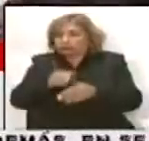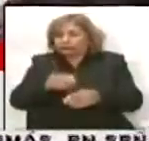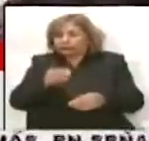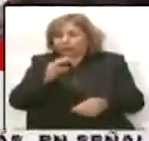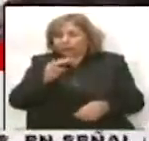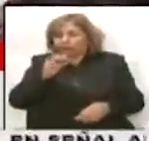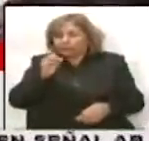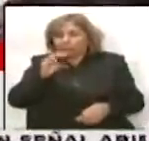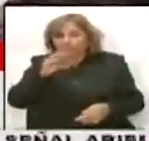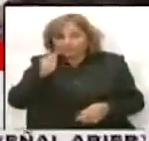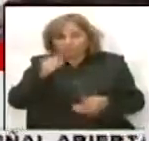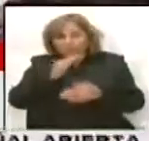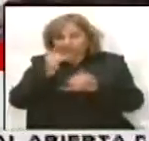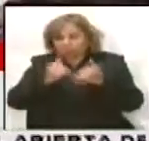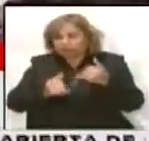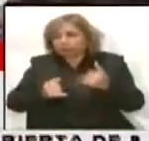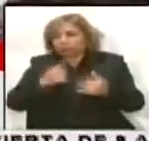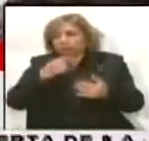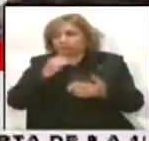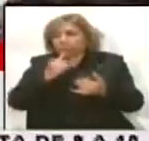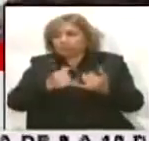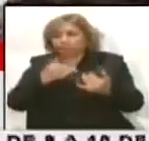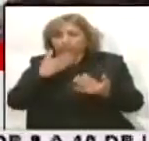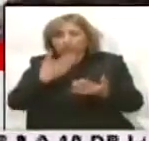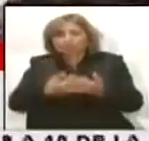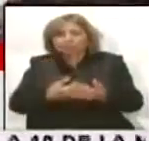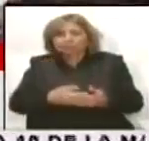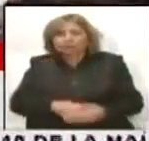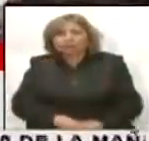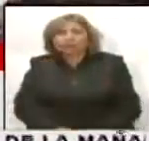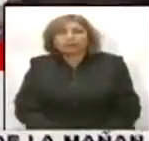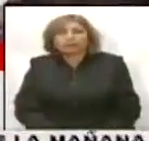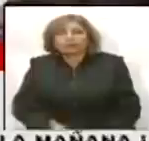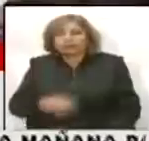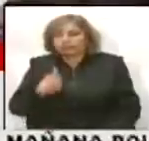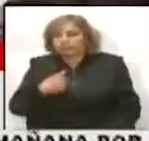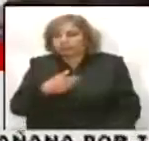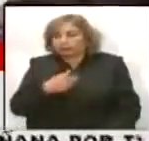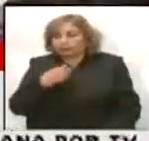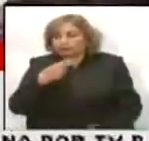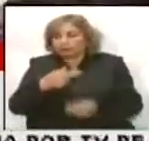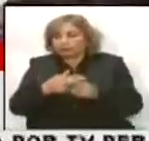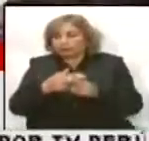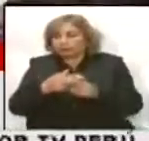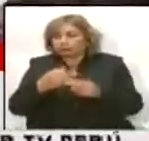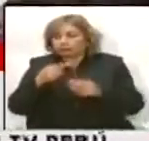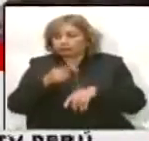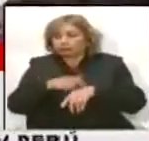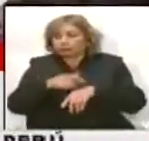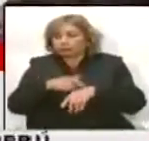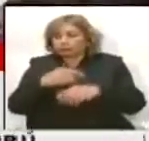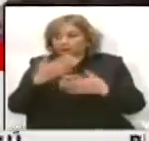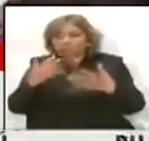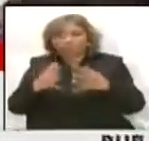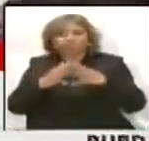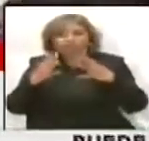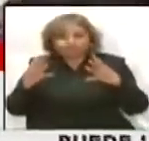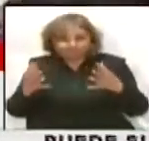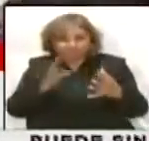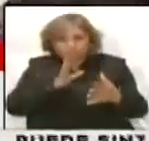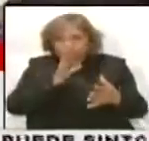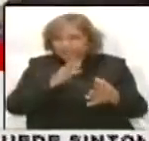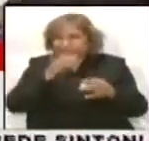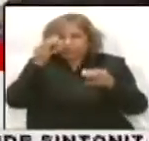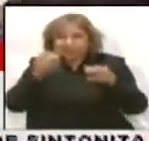Wilga, por favor, para terminar. Voy a ir acabando, Presidenta, le agradezco en realidad, pero creo que todos debemos tener un tiempo proporcional, y hay algunos congresistas que han hablado también